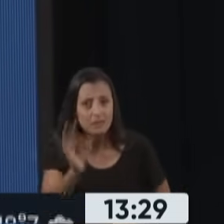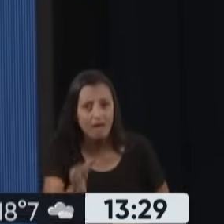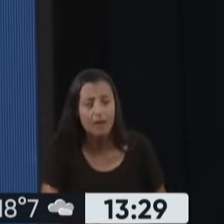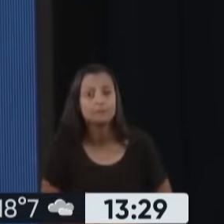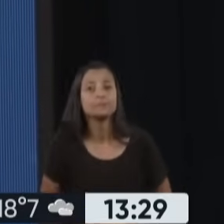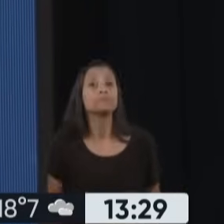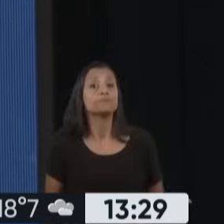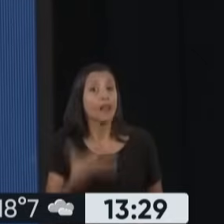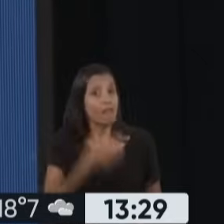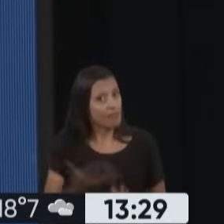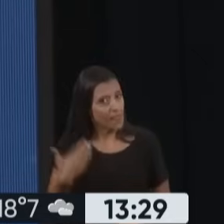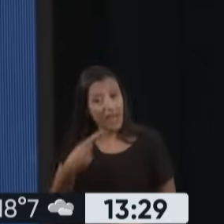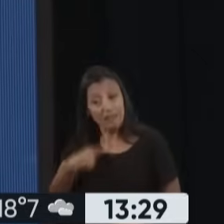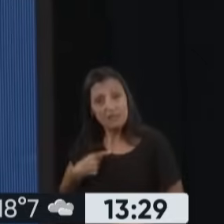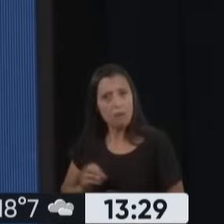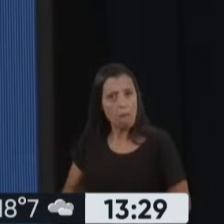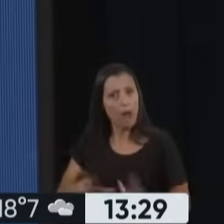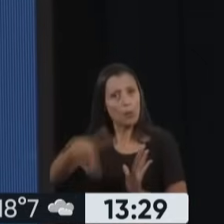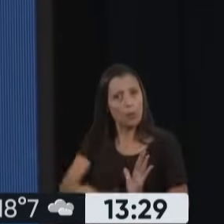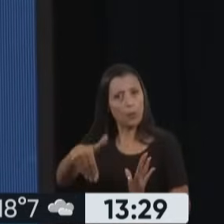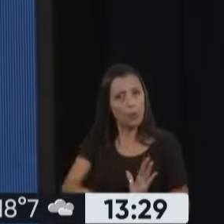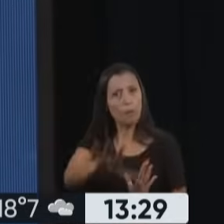Porque veníamos mal, según Federico.